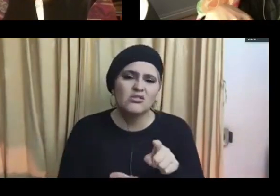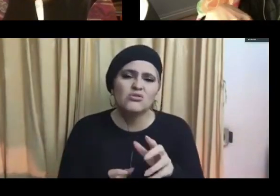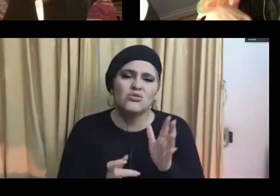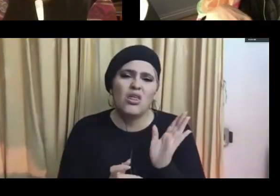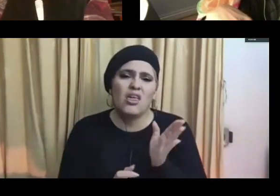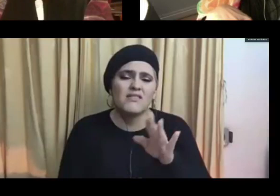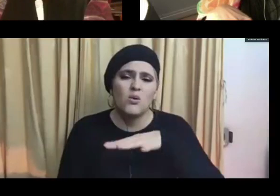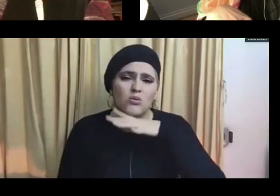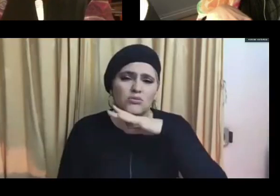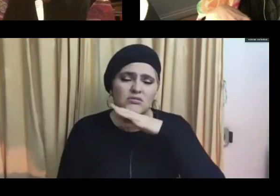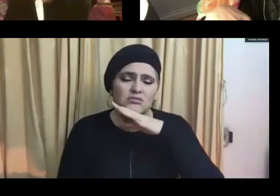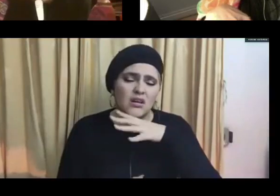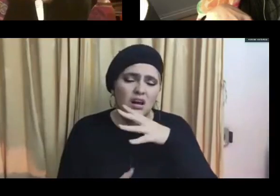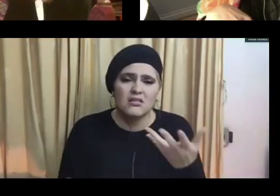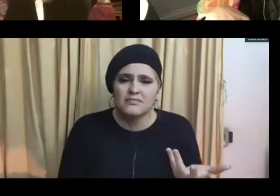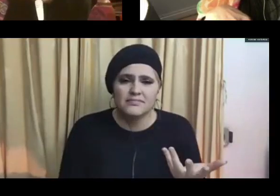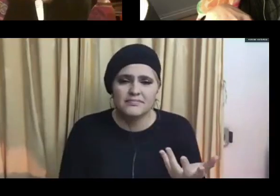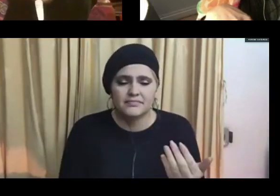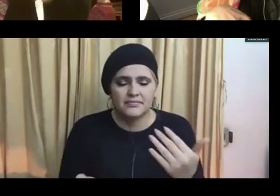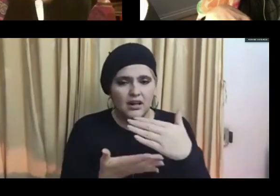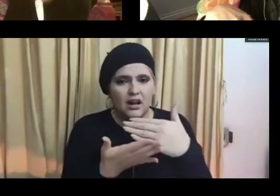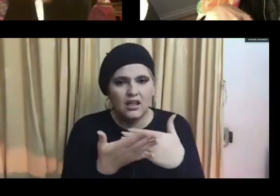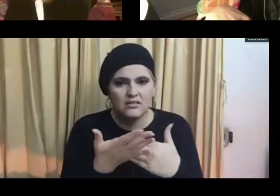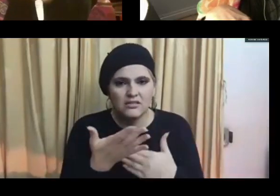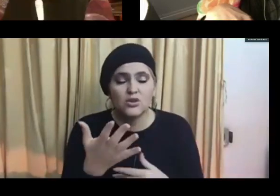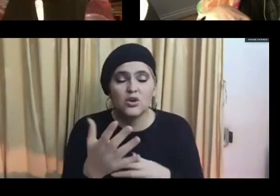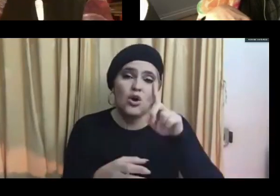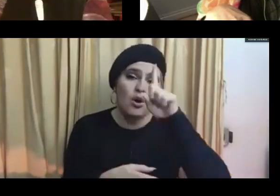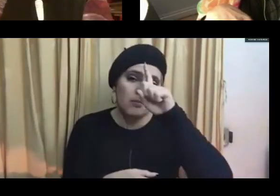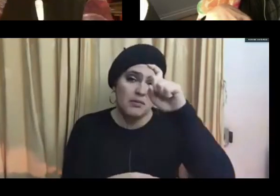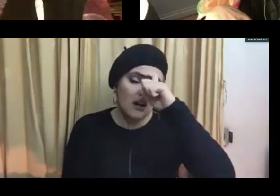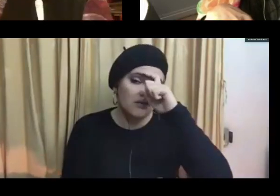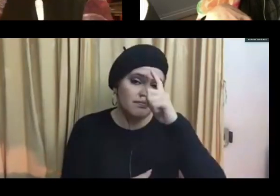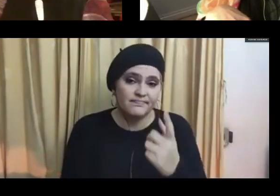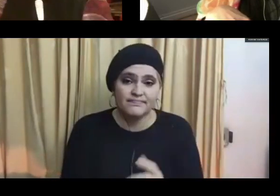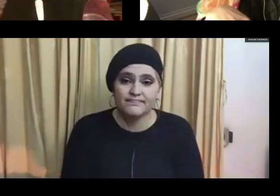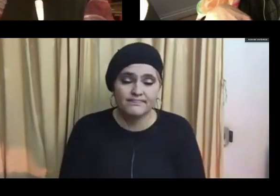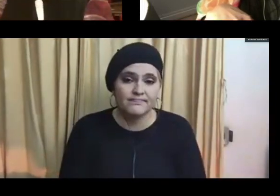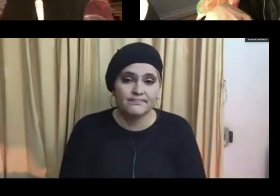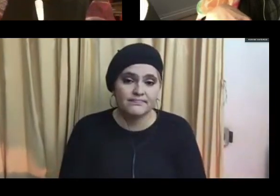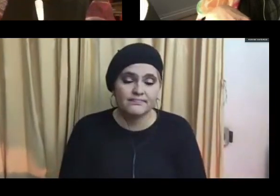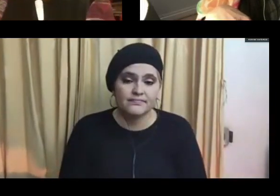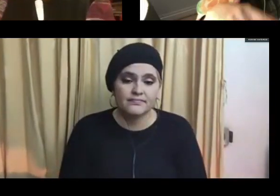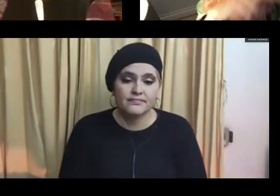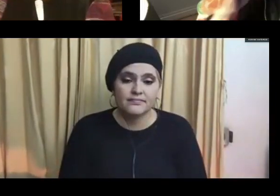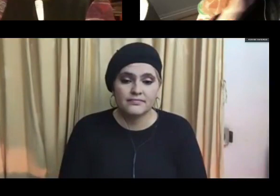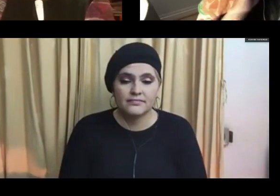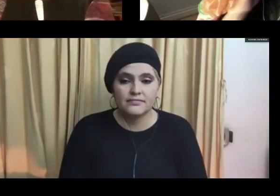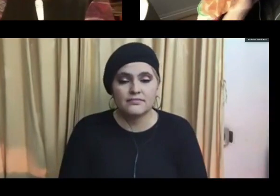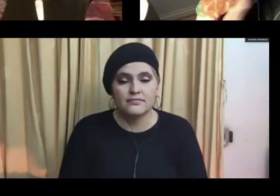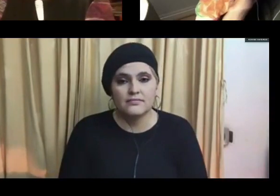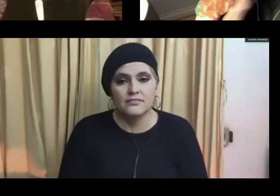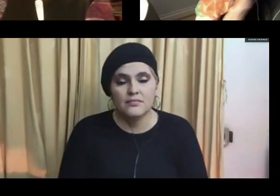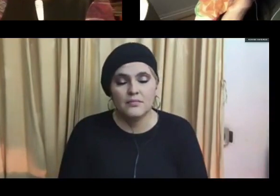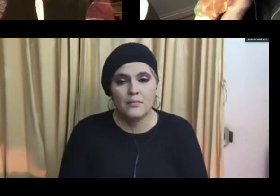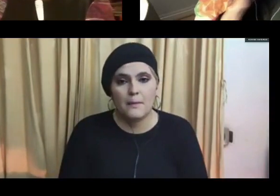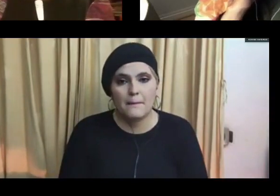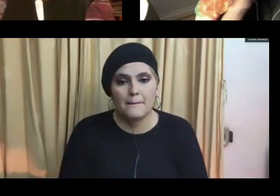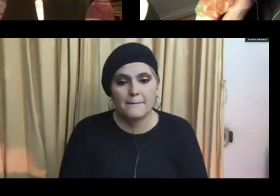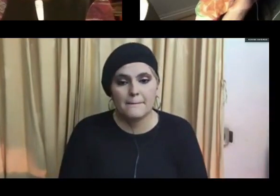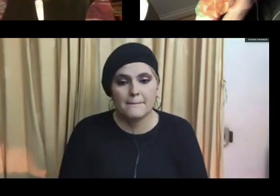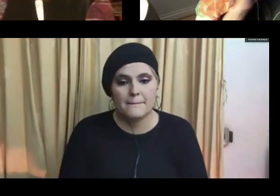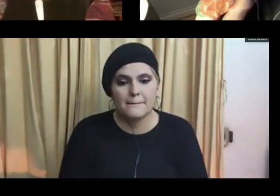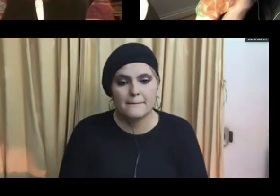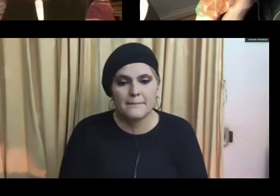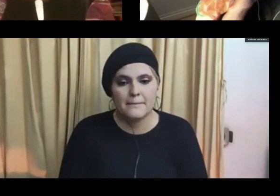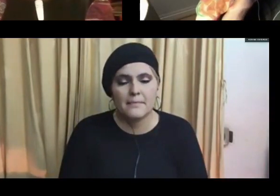en las clasificaciones de nuestro hospital, por ejemplo. Por lo tanto, seguimos haciendo